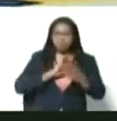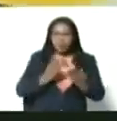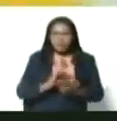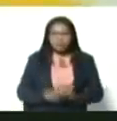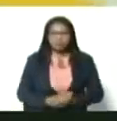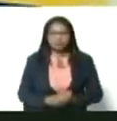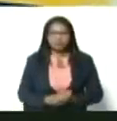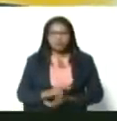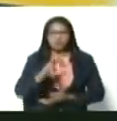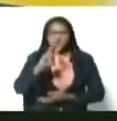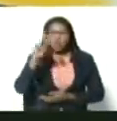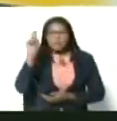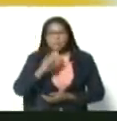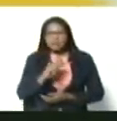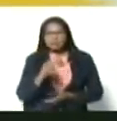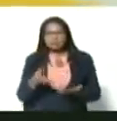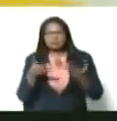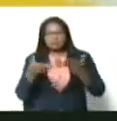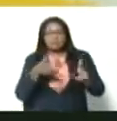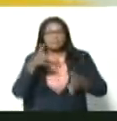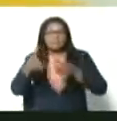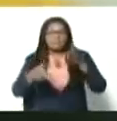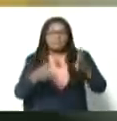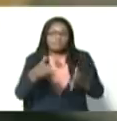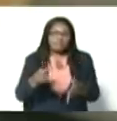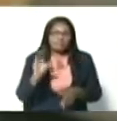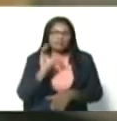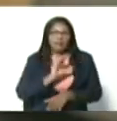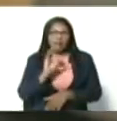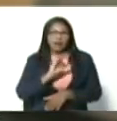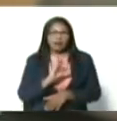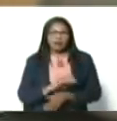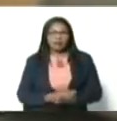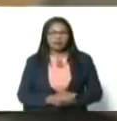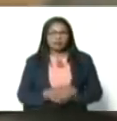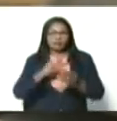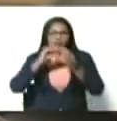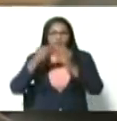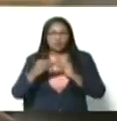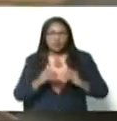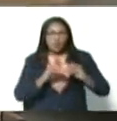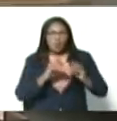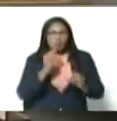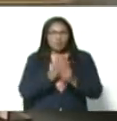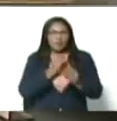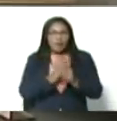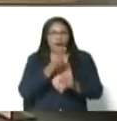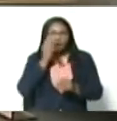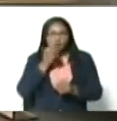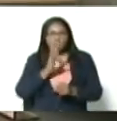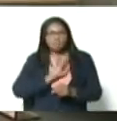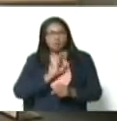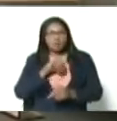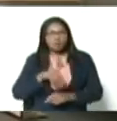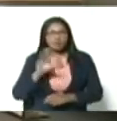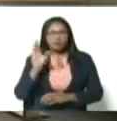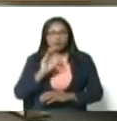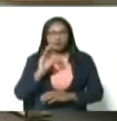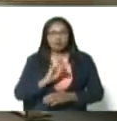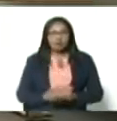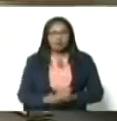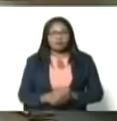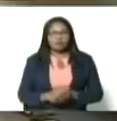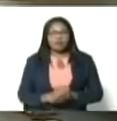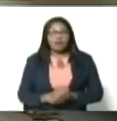hace 2 meses entregamos el primer tren Caracas, un diseño hecho por trabajadores del Metro de Caracas, trabajadores de la Gran